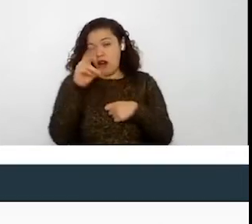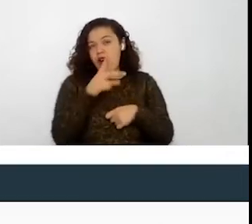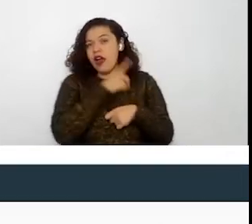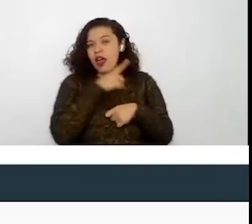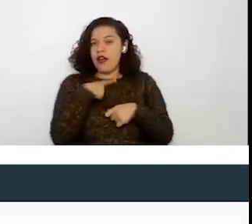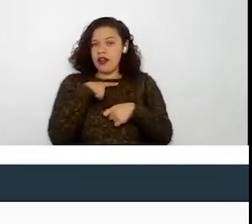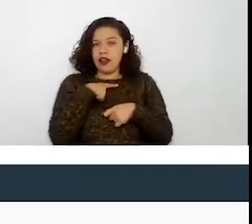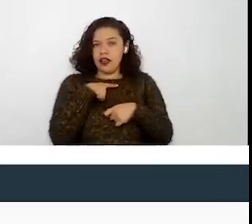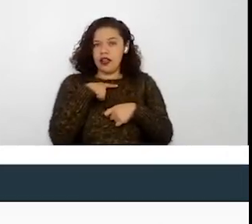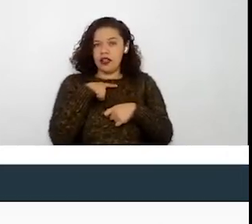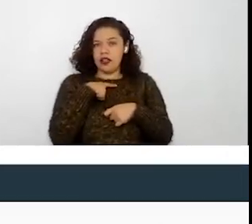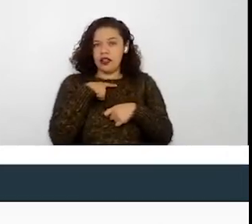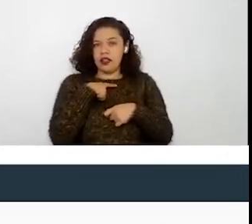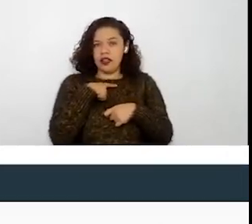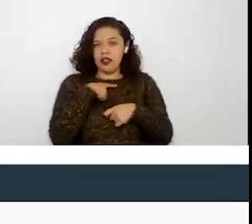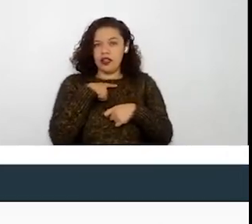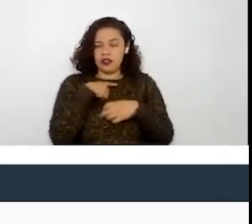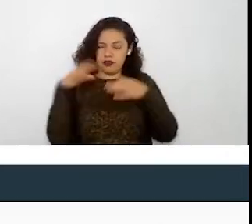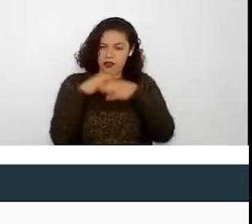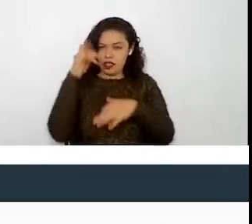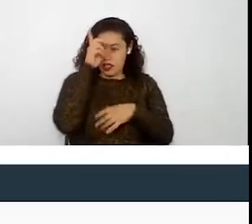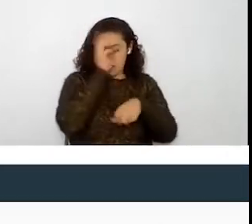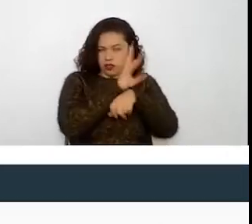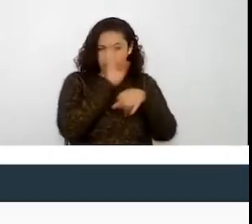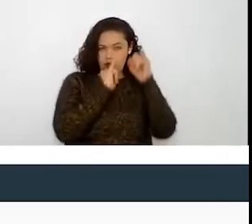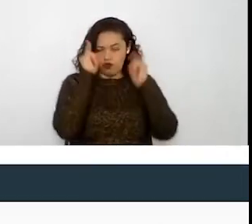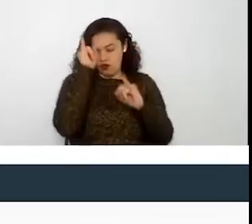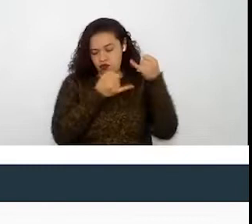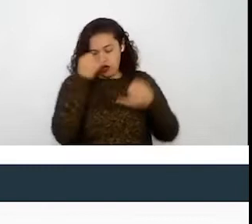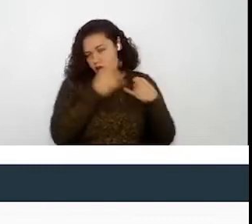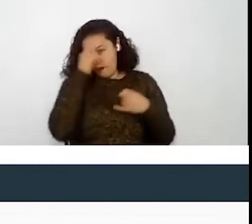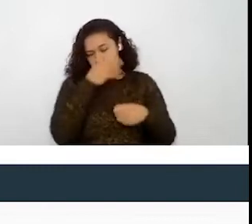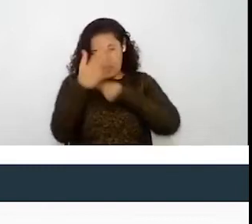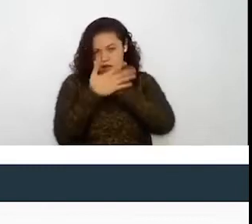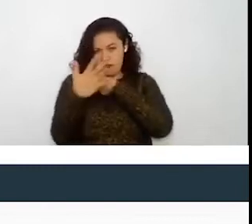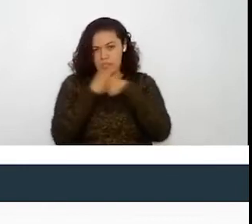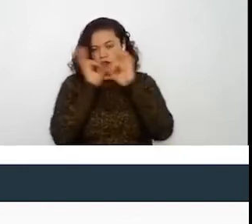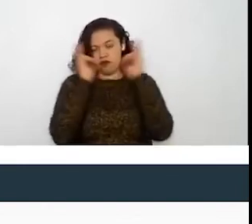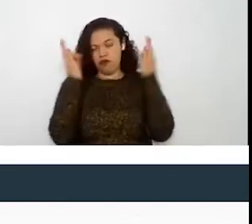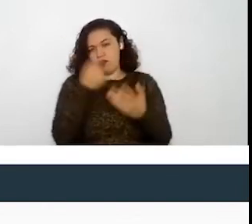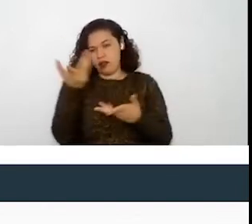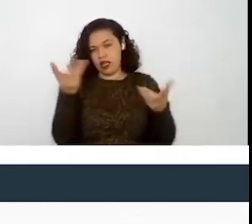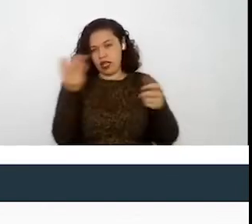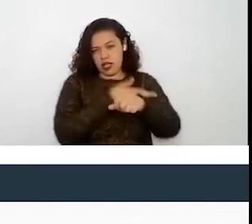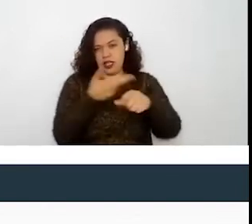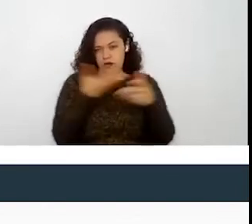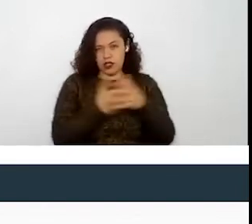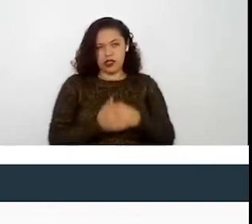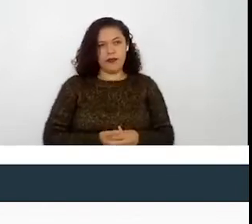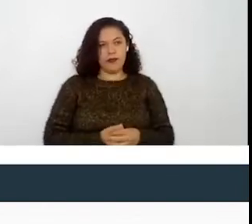que acercarse a la dirección jurídica para que les indique la forma en que realizarán este registro